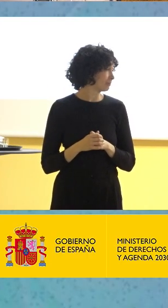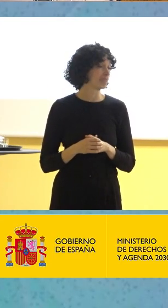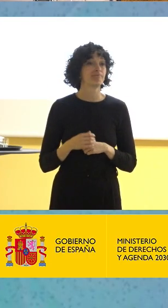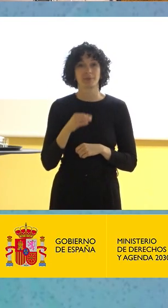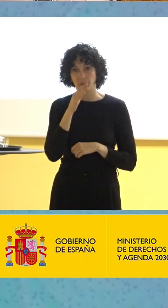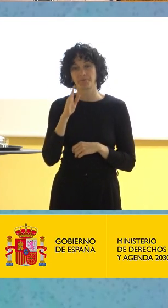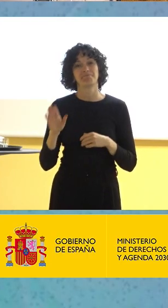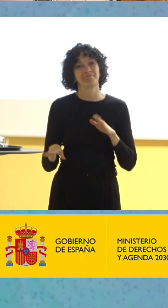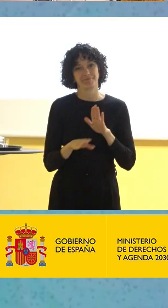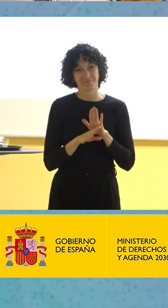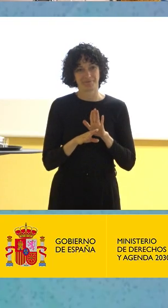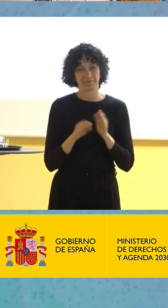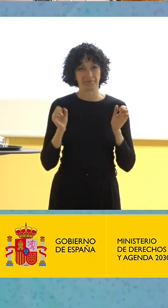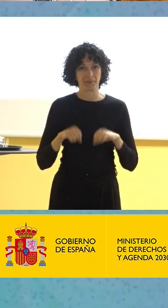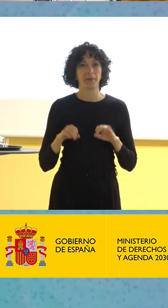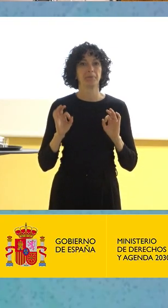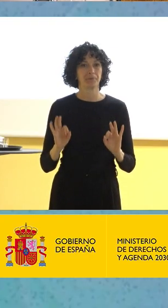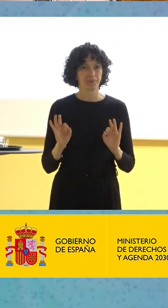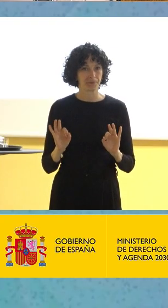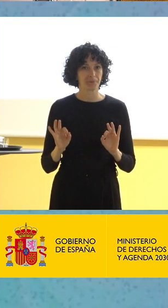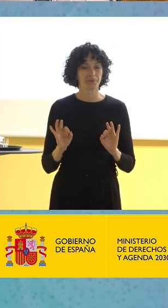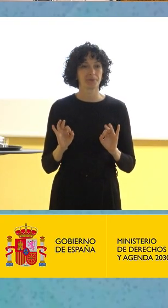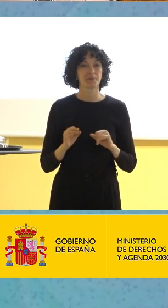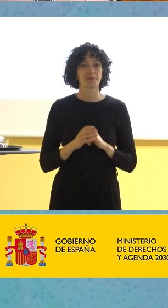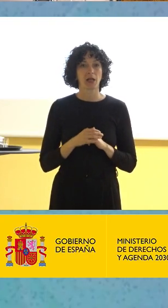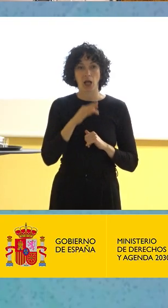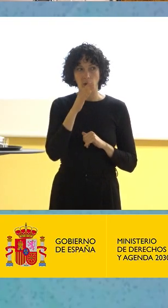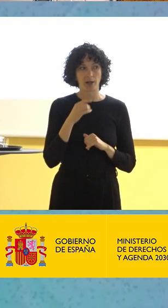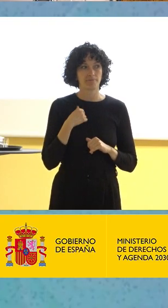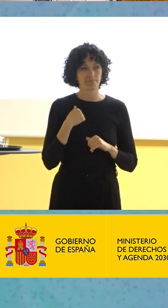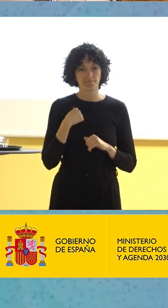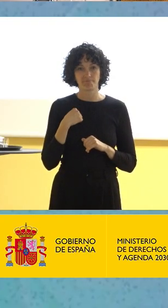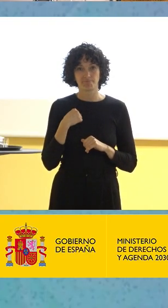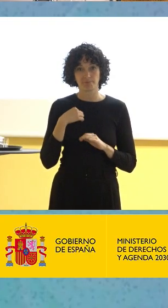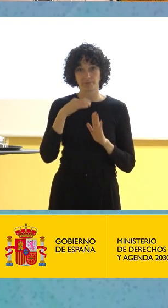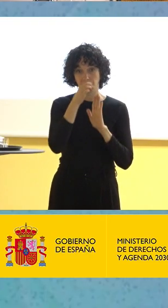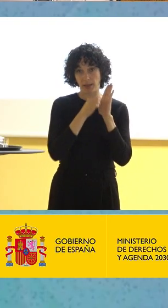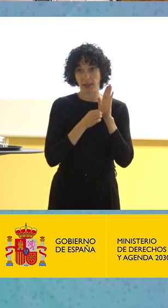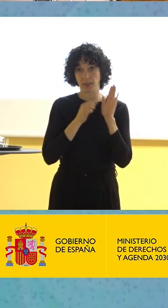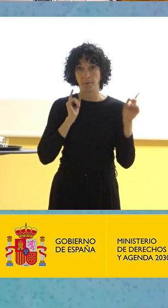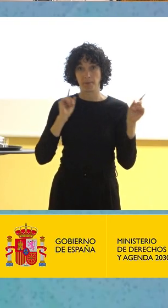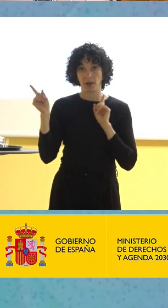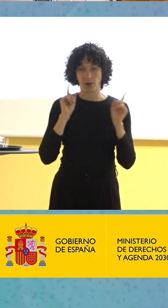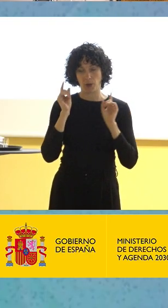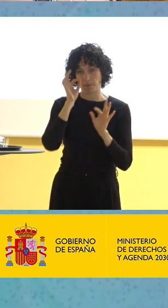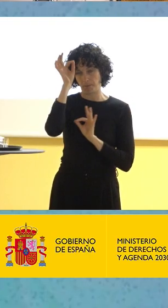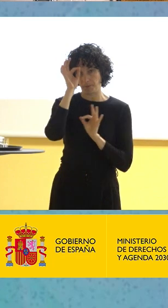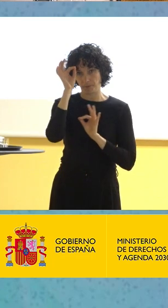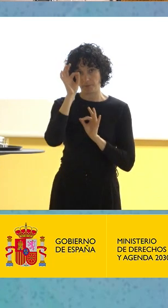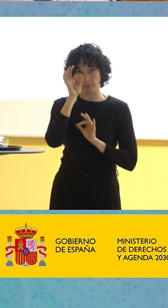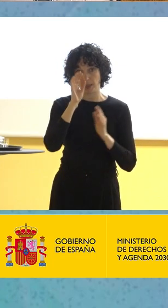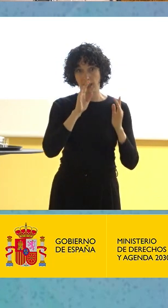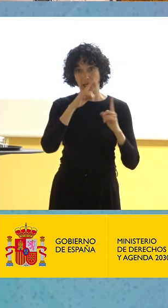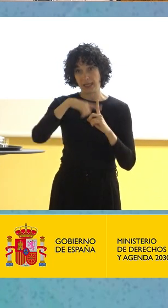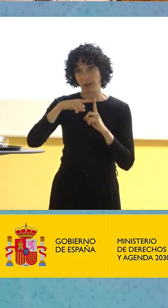ya continuaríamos. Vale, entonces, pues ahora ya voy a pasar a detallar, ¿no?, esas medidas de prevención. Espero llegar a los 4 niveles de prevención,